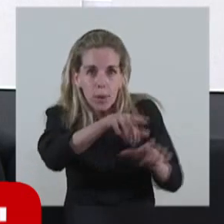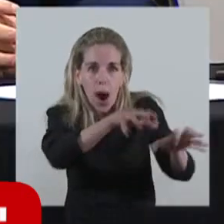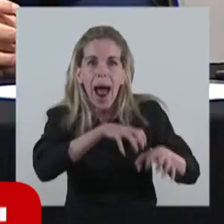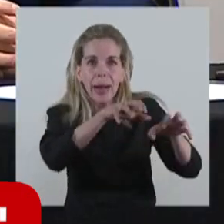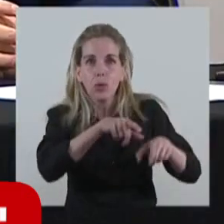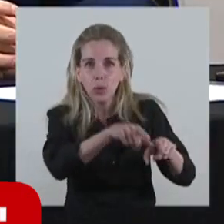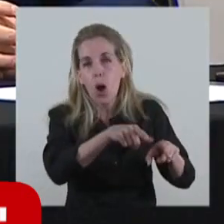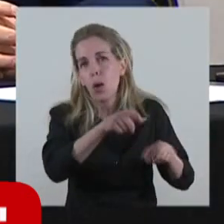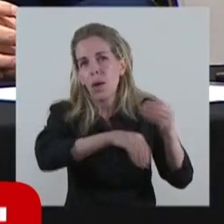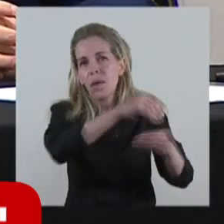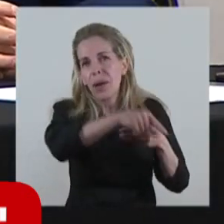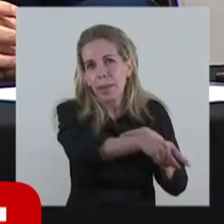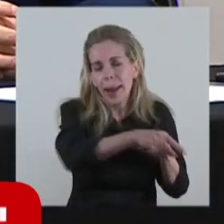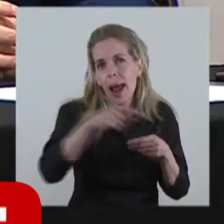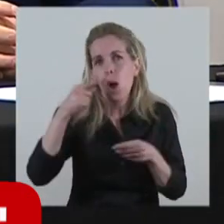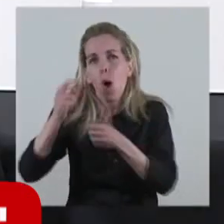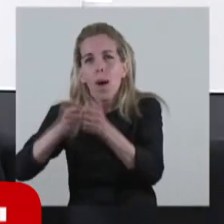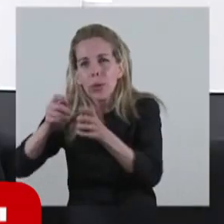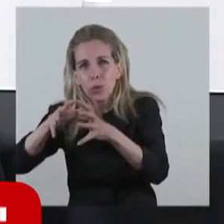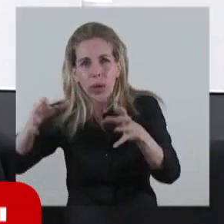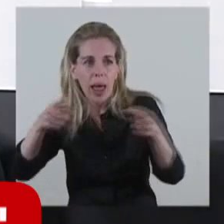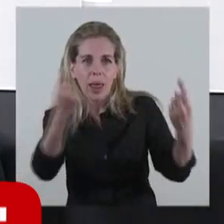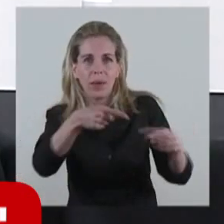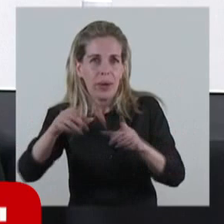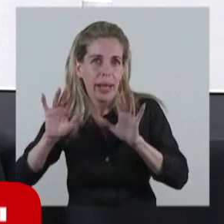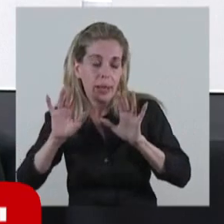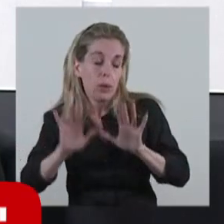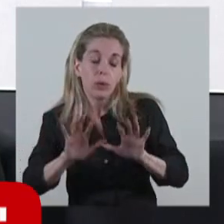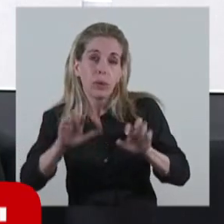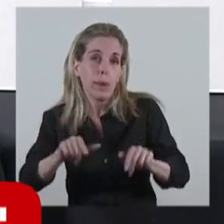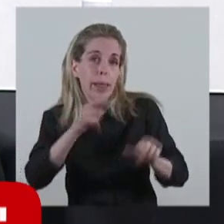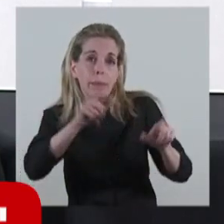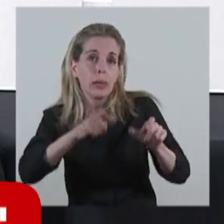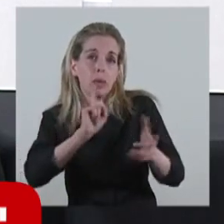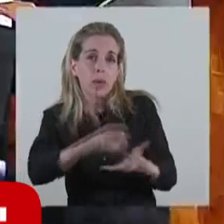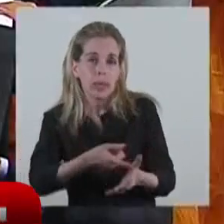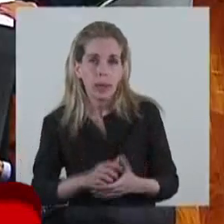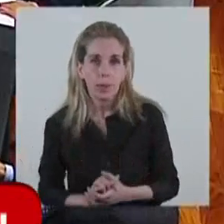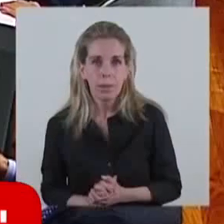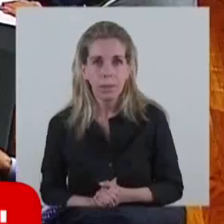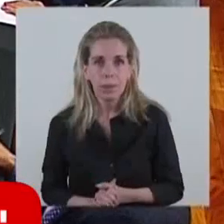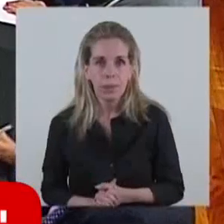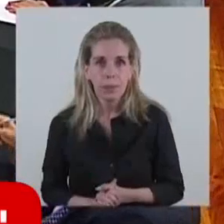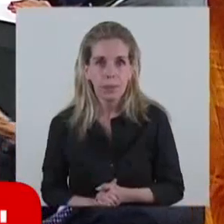distinto al de una agricultura muy capitalizada. Bueno, es el modelo que eligió la gente.